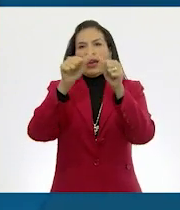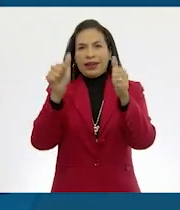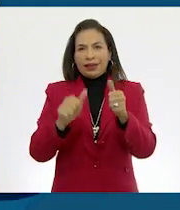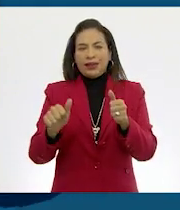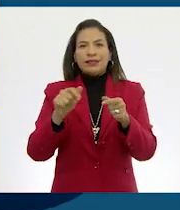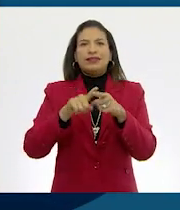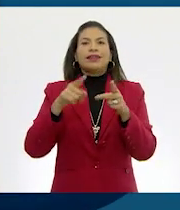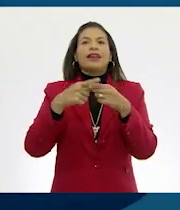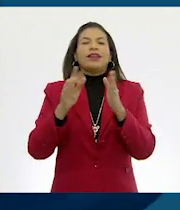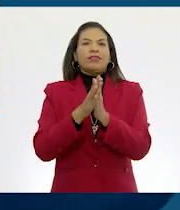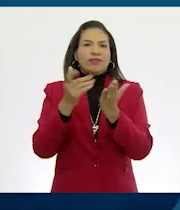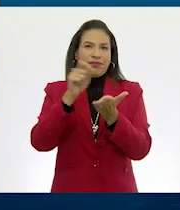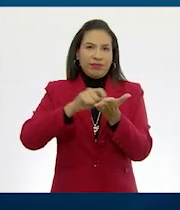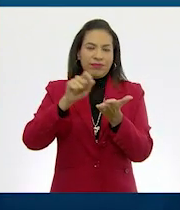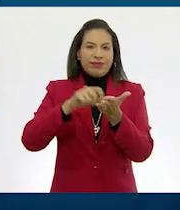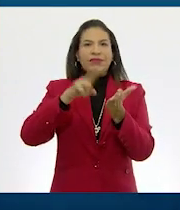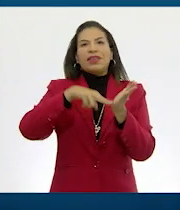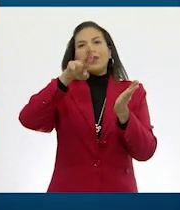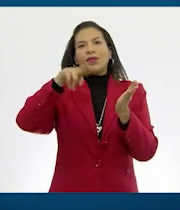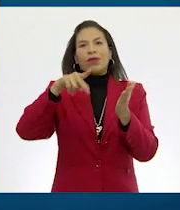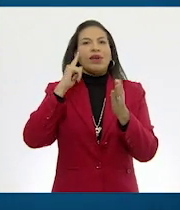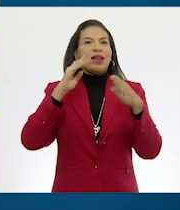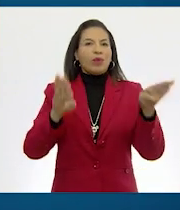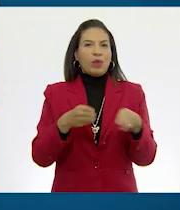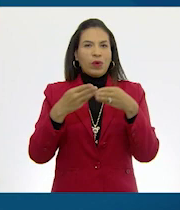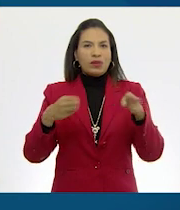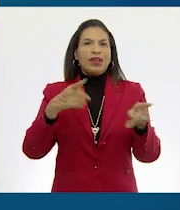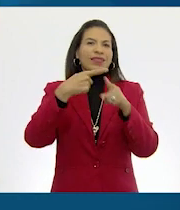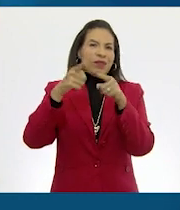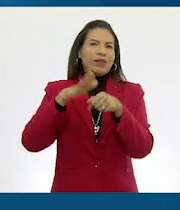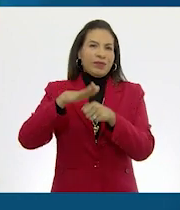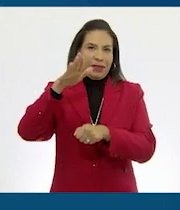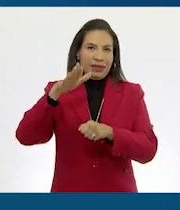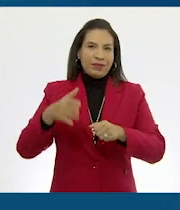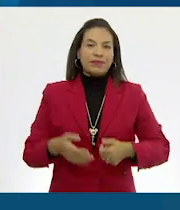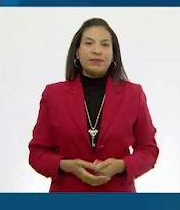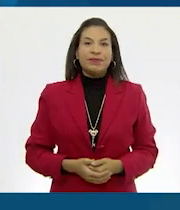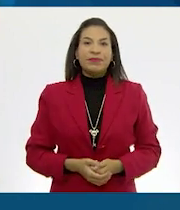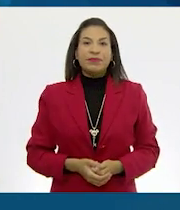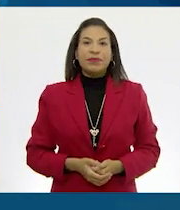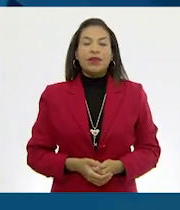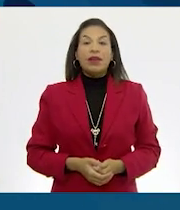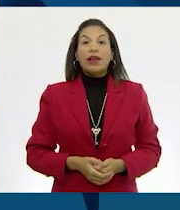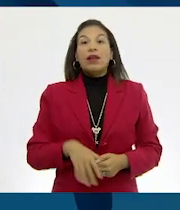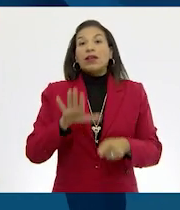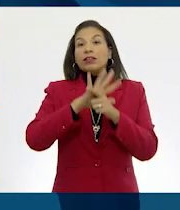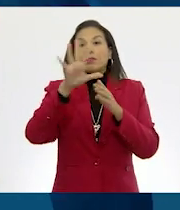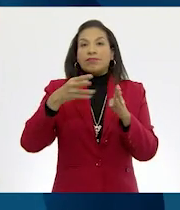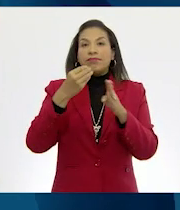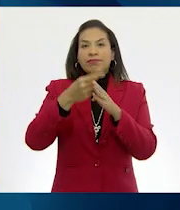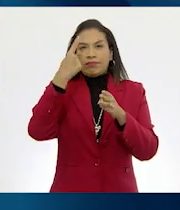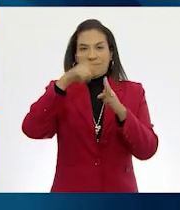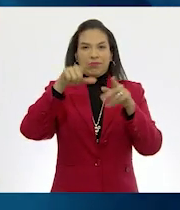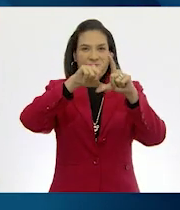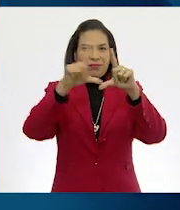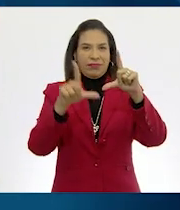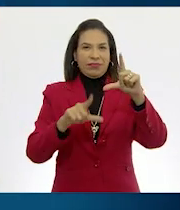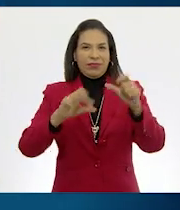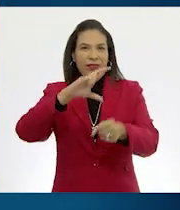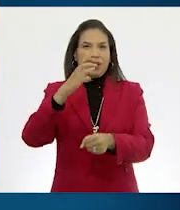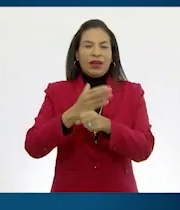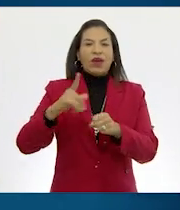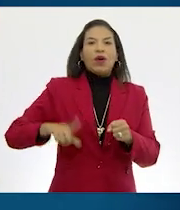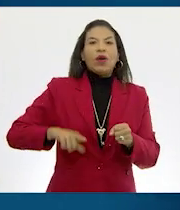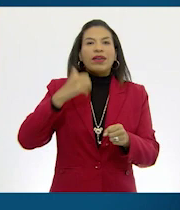ya fuera literatura, pintura, música y otras más. Con la restauración de la República, el